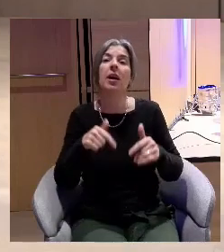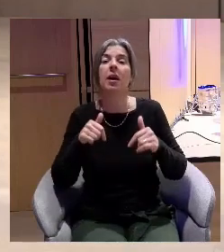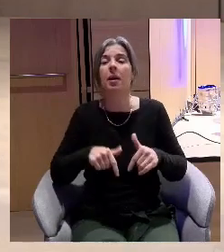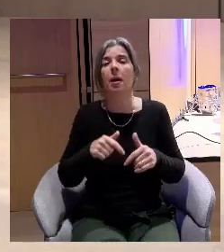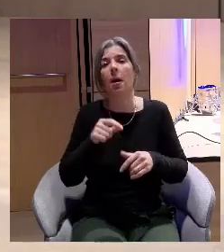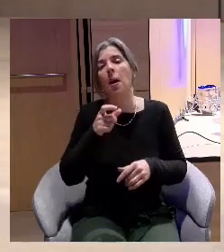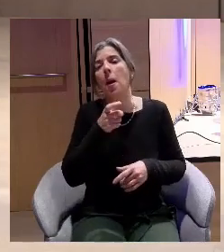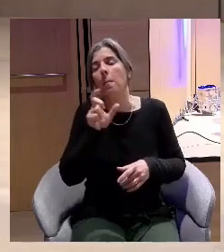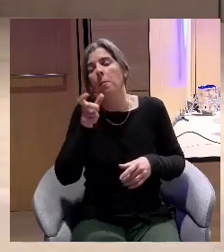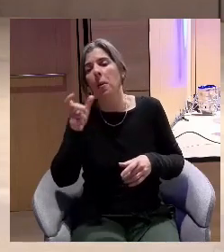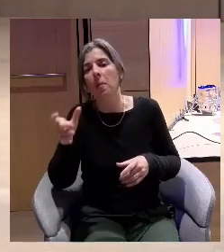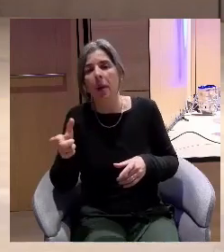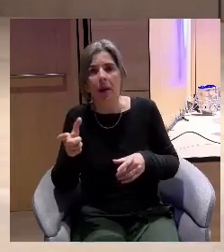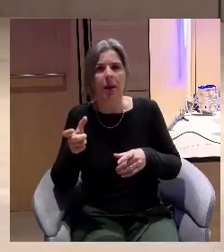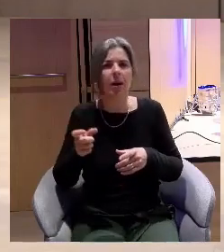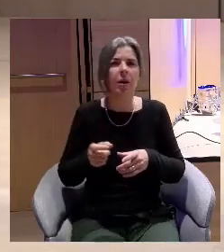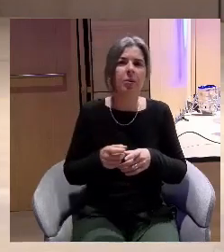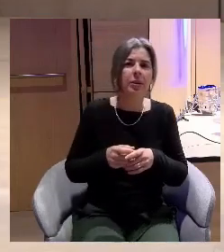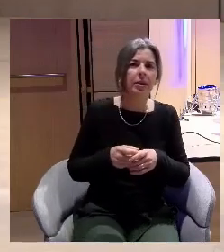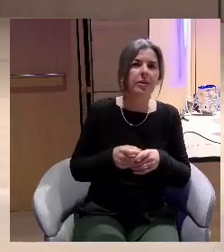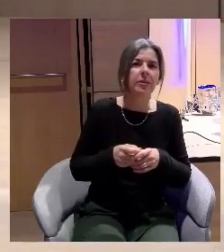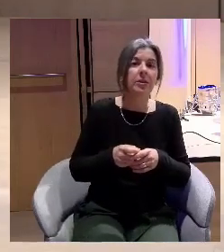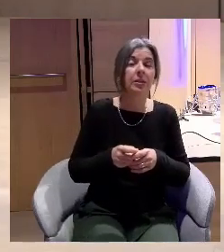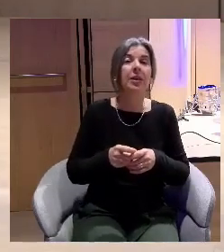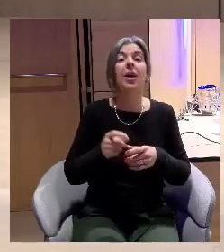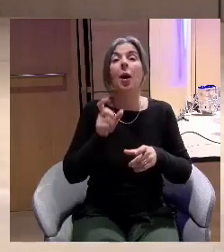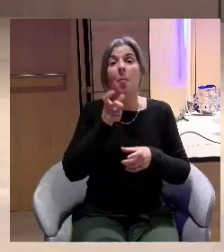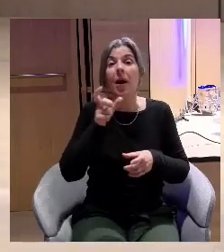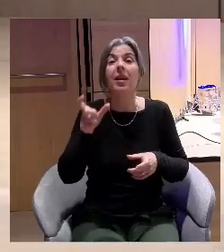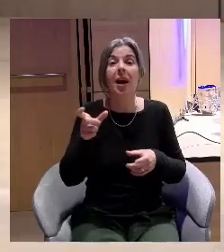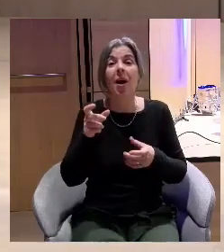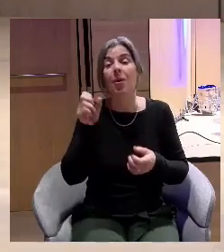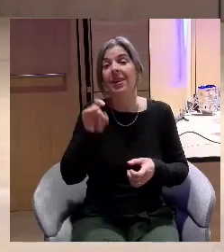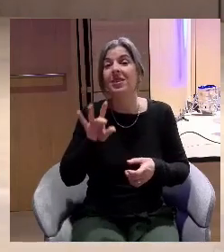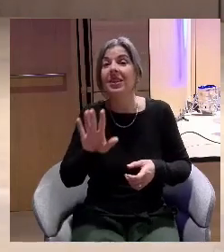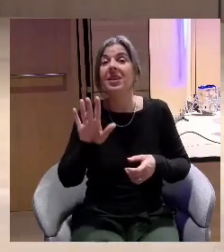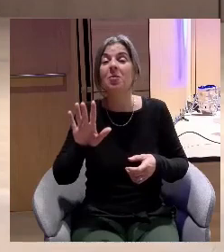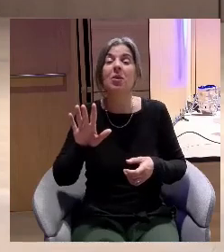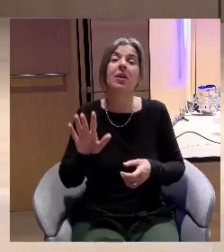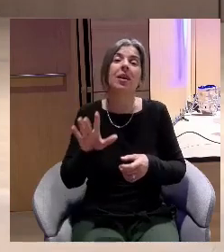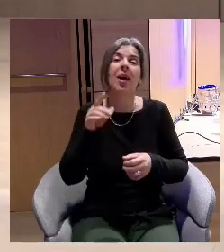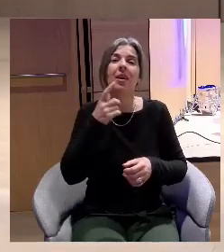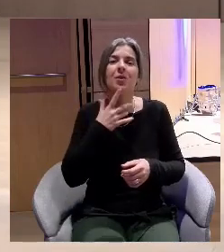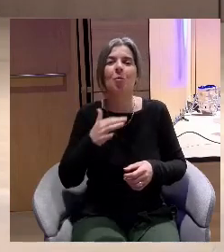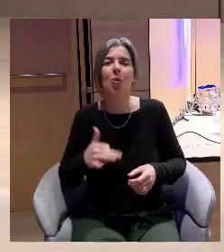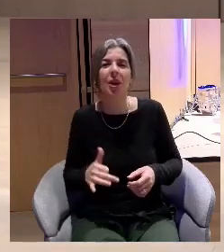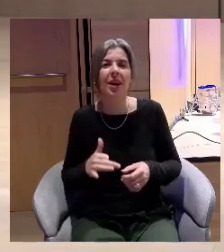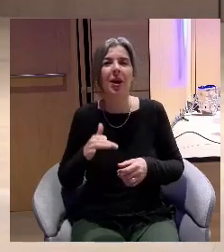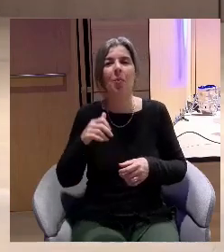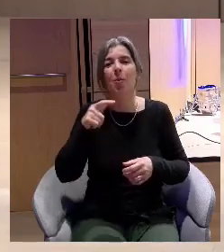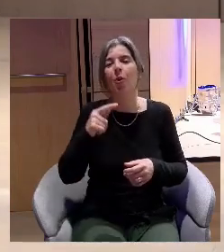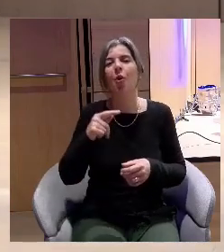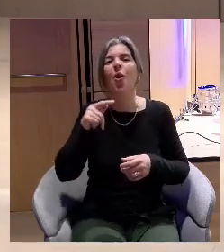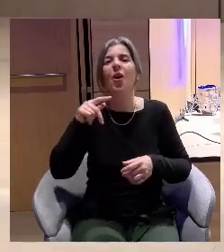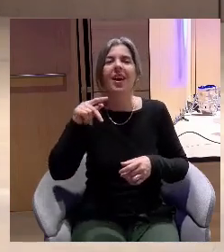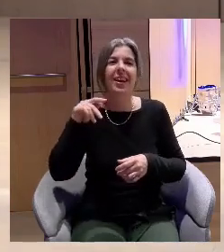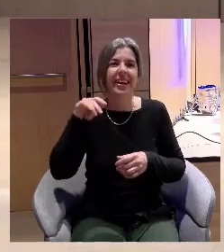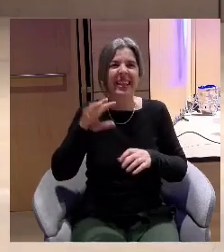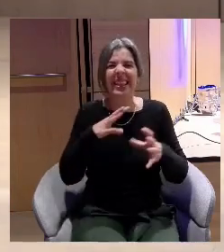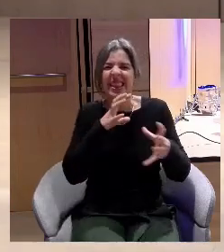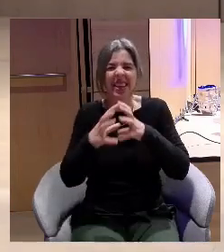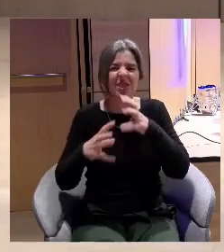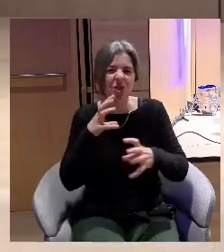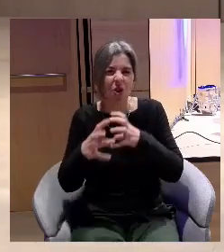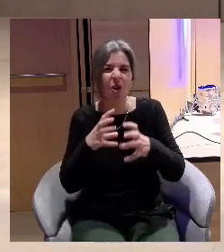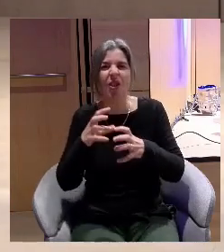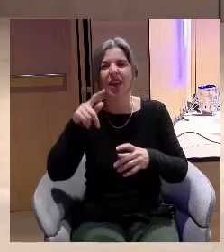que deberían estar prohibidas, como la palabra quilombo. Es un quilombo, es un relajo, es un desorden. Entonces hay todo un lenguaje que lo